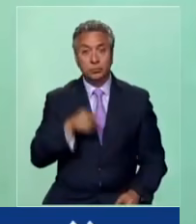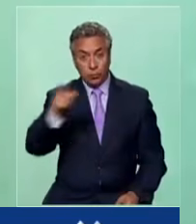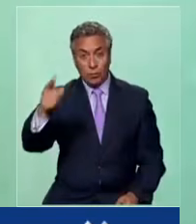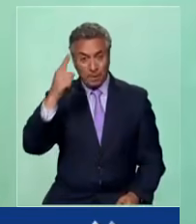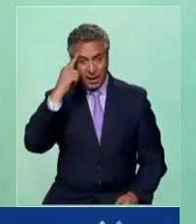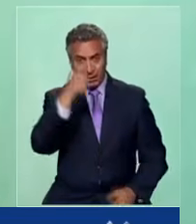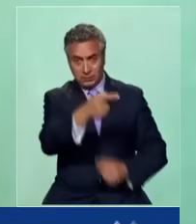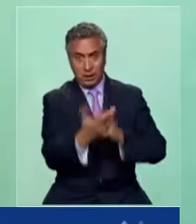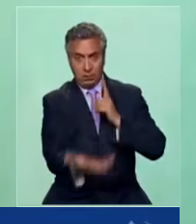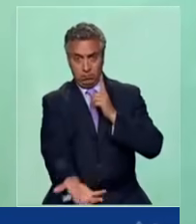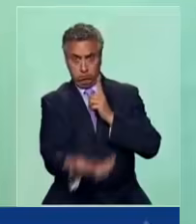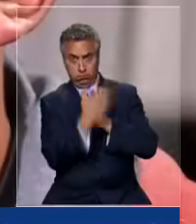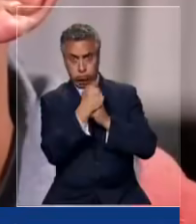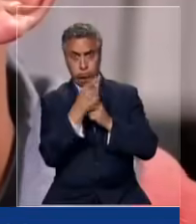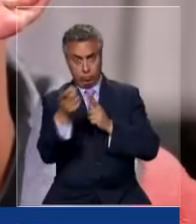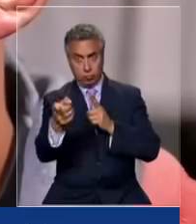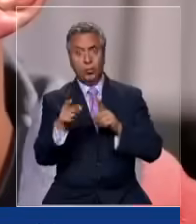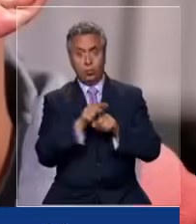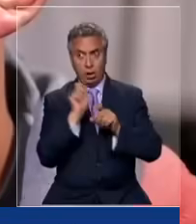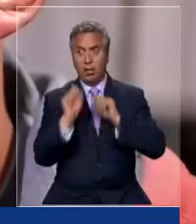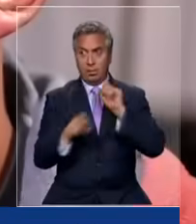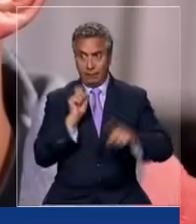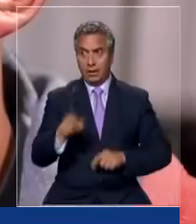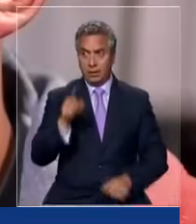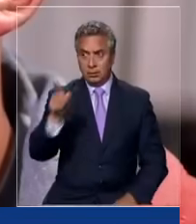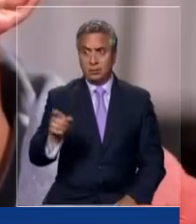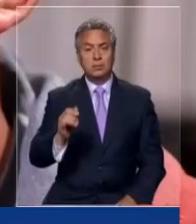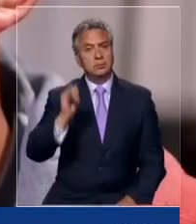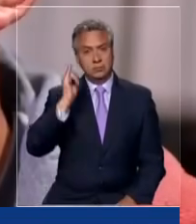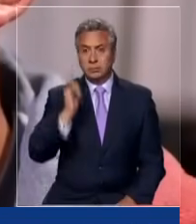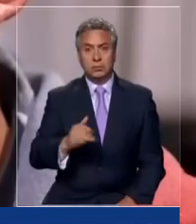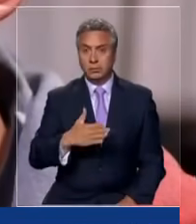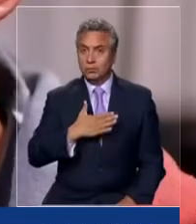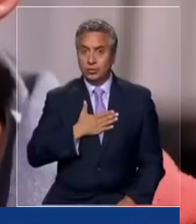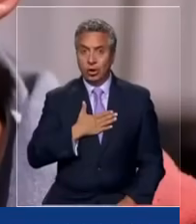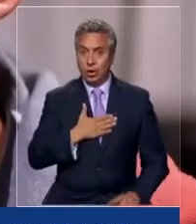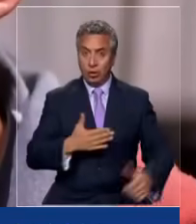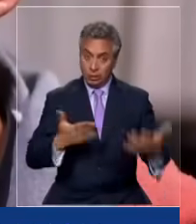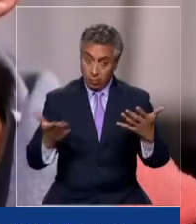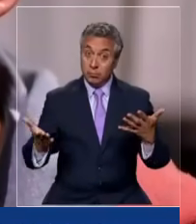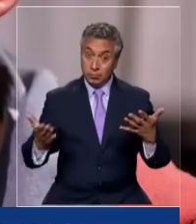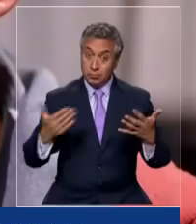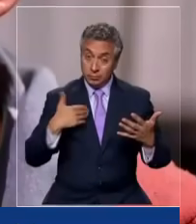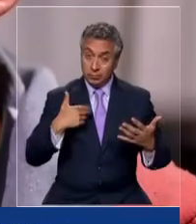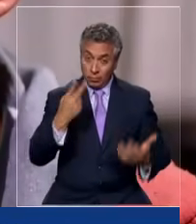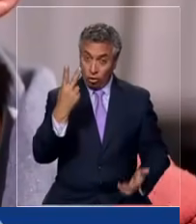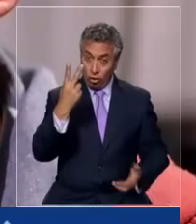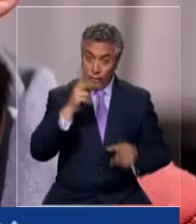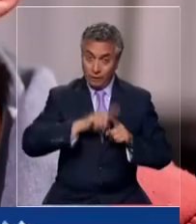ataque? ¿Hay una legítima defensa? Yo por nada hice 2 tiros al aire,